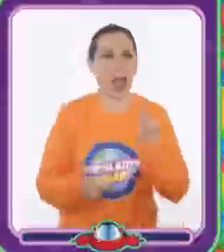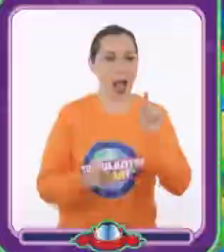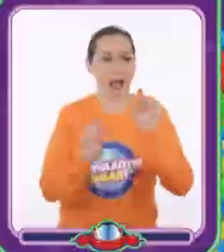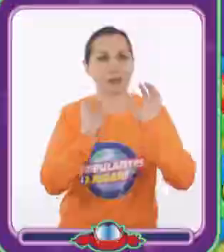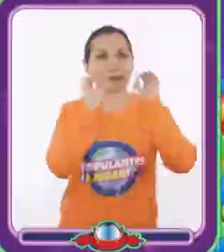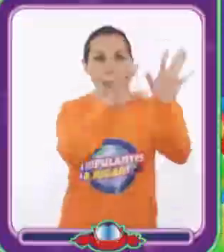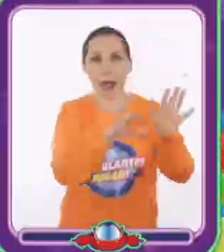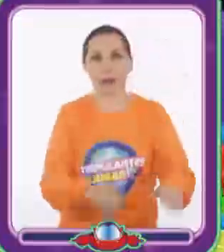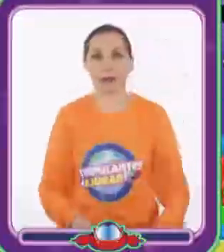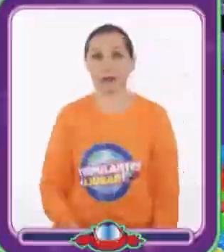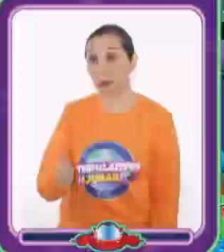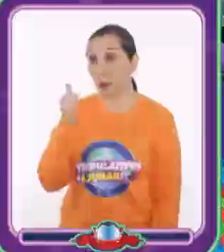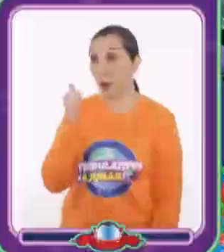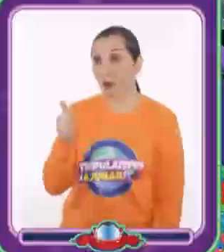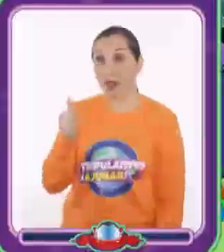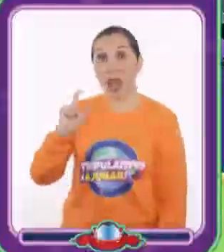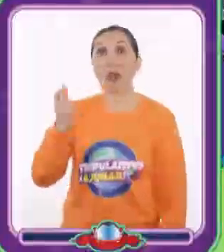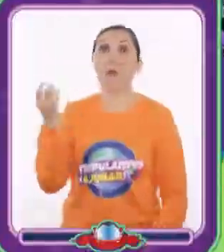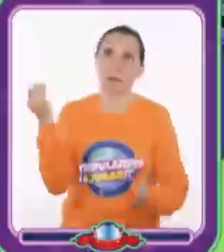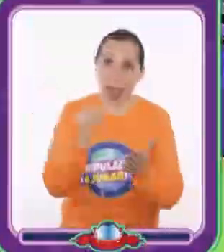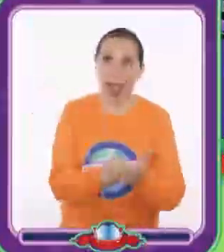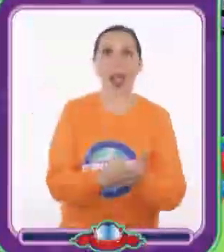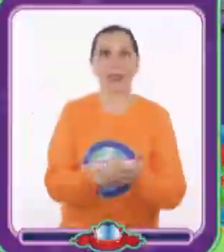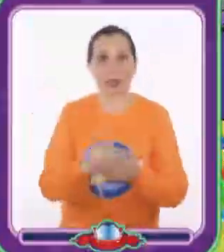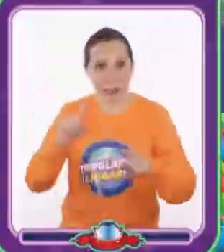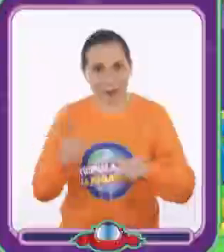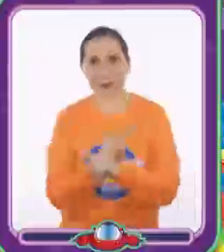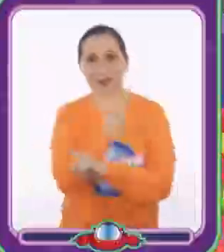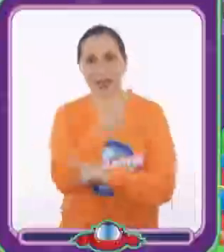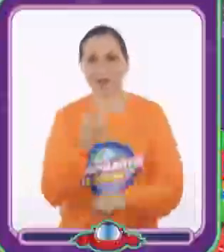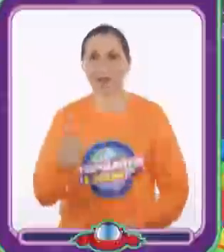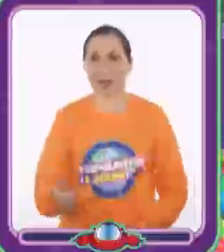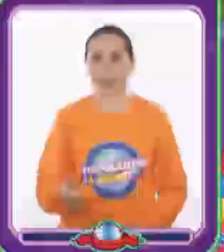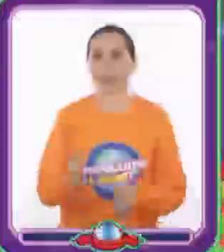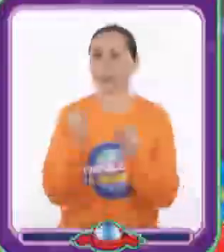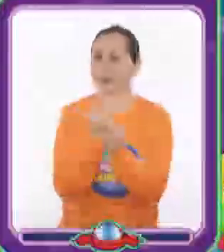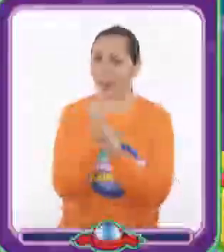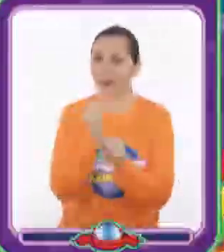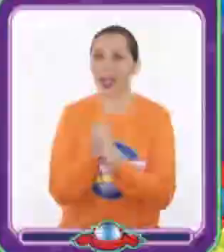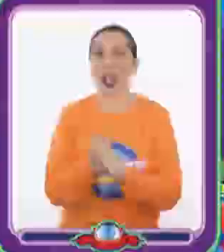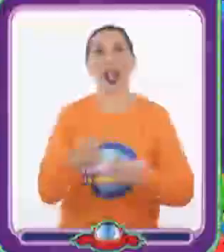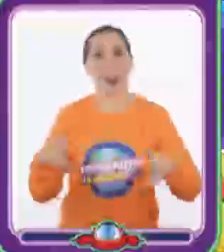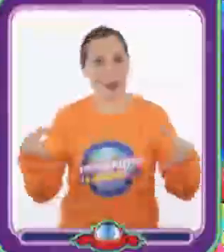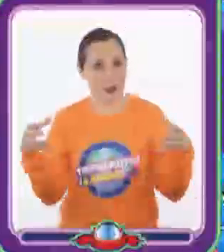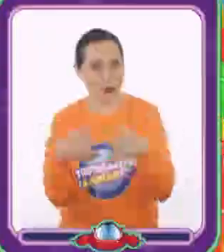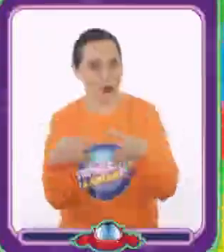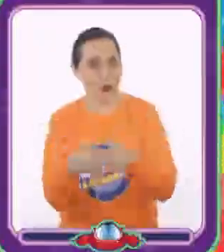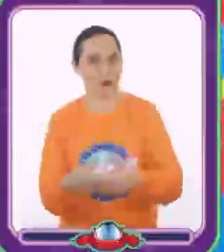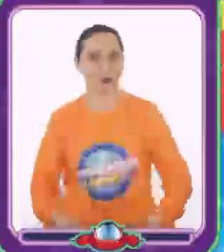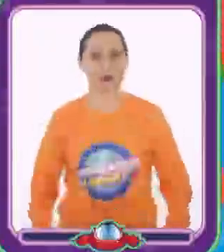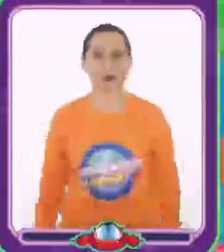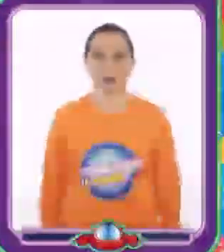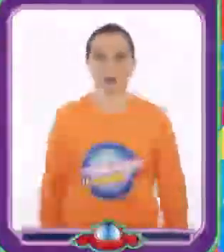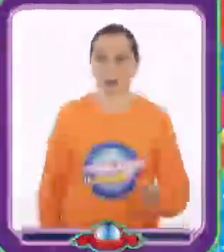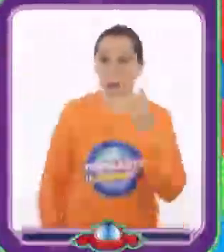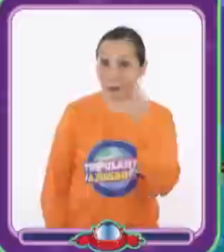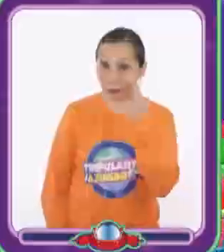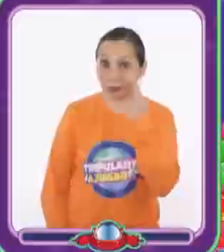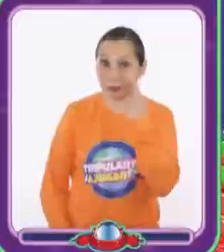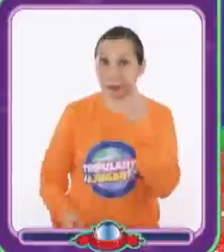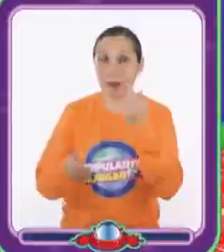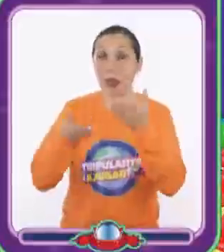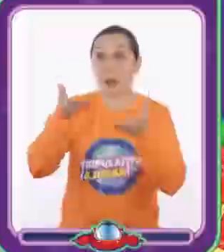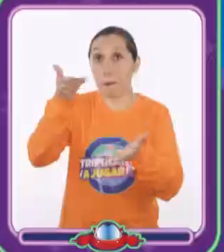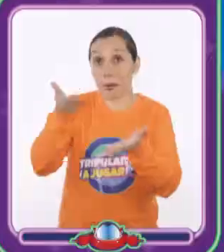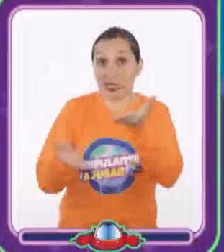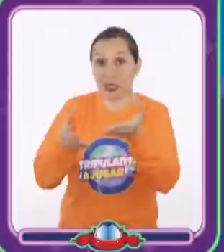va! ¡Vamos! ¡Muy bien, Gaspar! ¡Tenemos otra! ¡Perfecto! ¡Qué buen trabajo, tripulación! Fíjense que